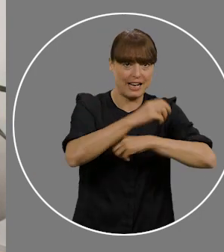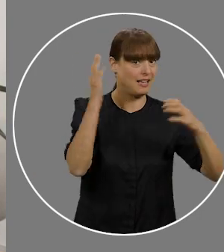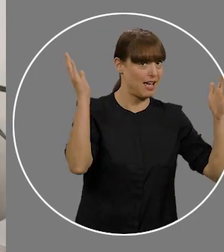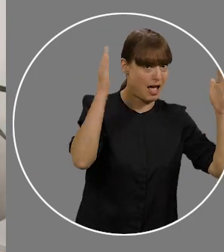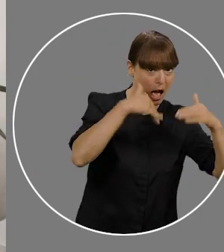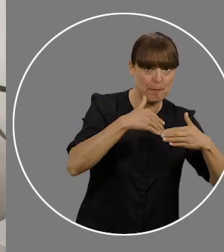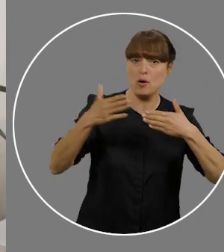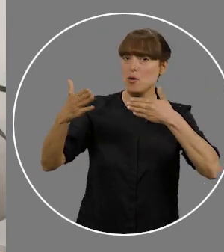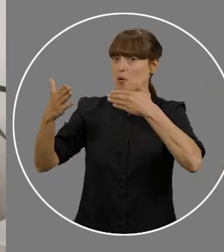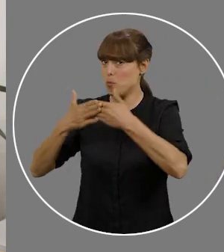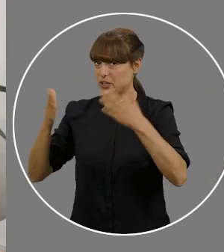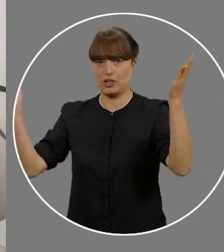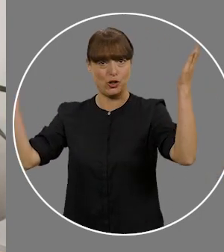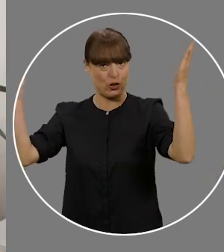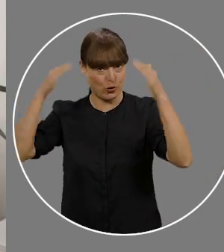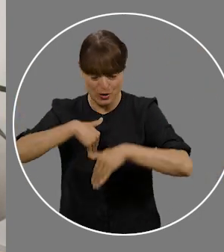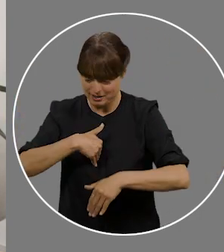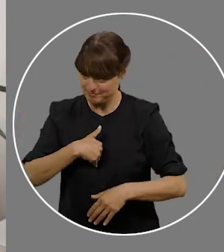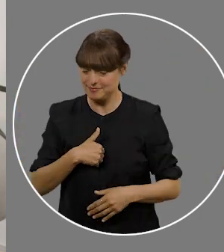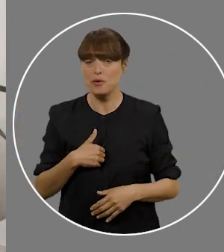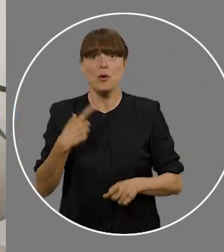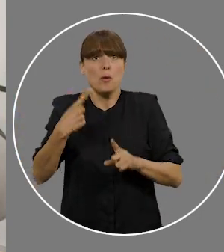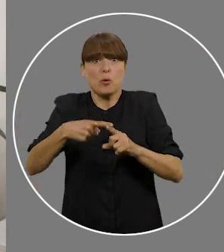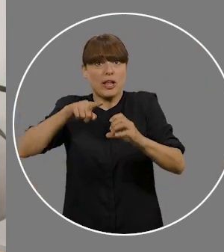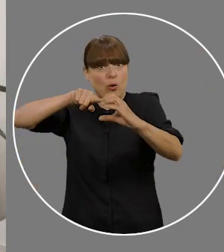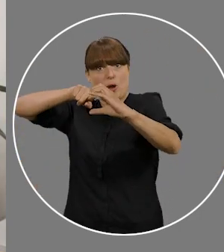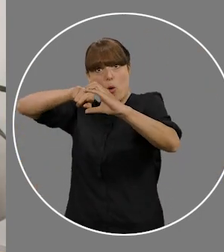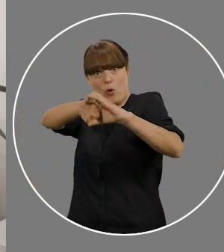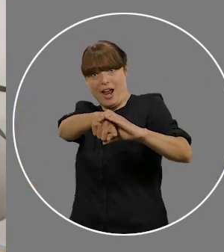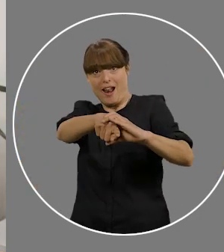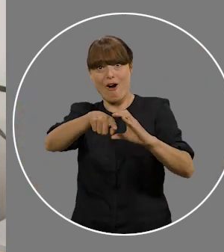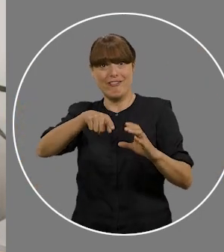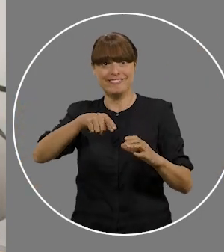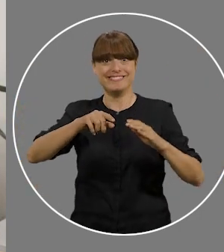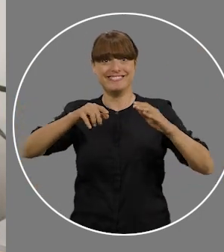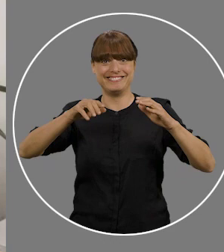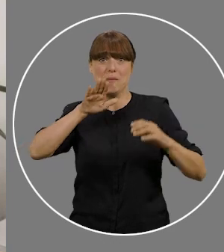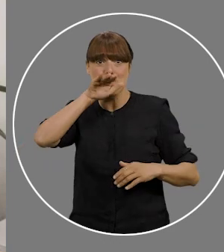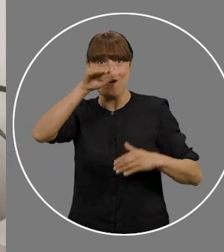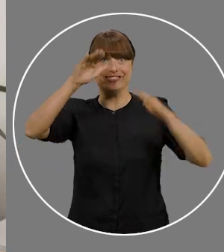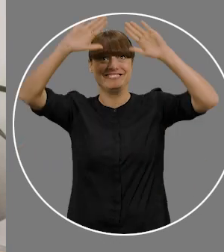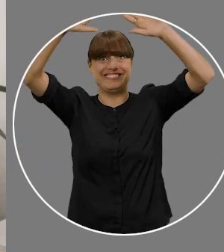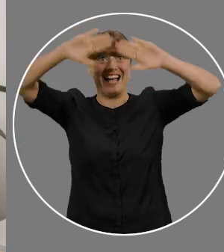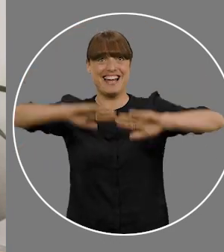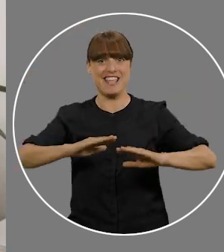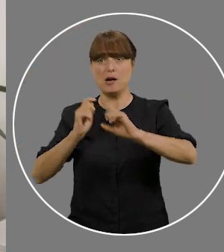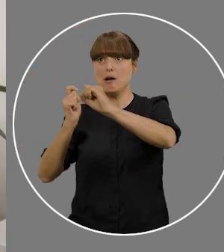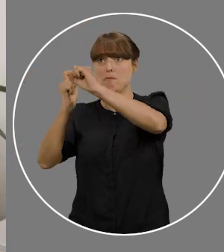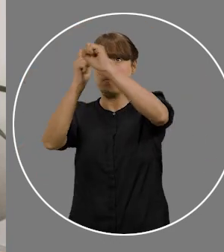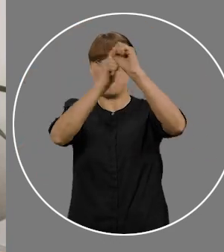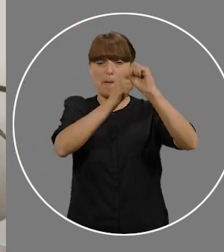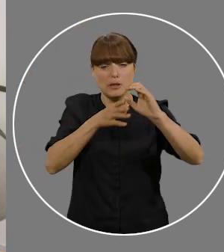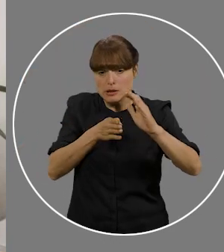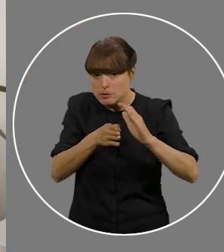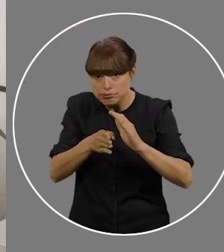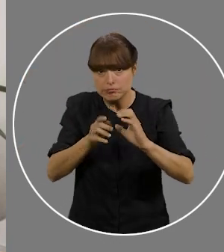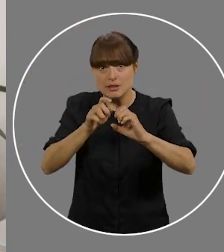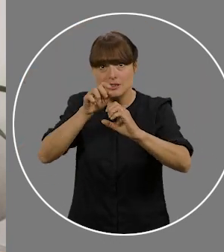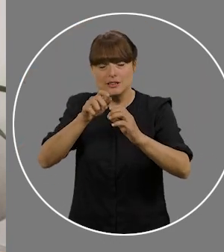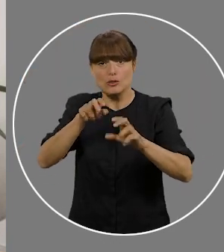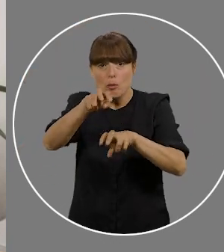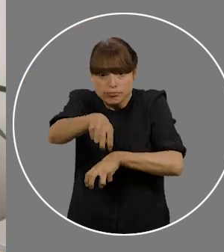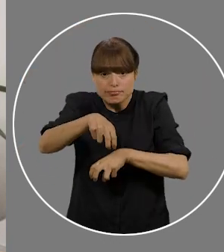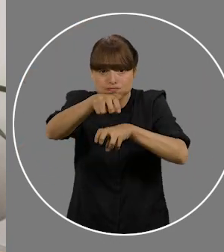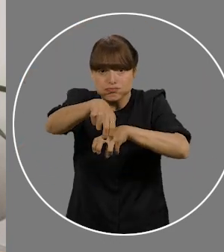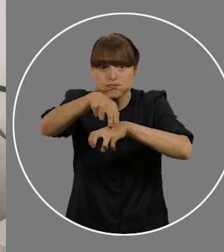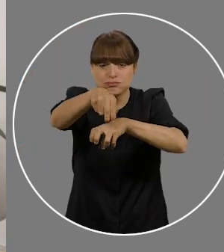No. No había ventanas, solo la puerta. No, porque eso es un agujero que entrábamos y no podía tener